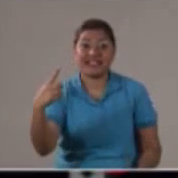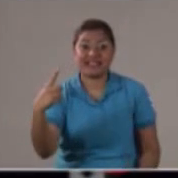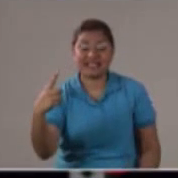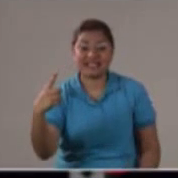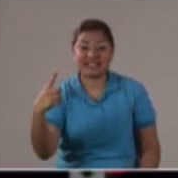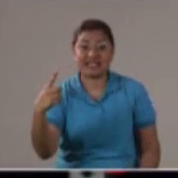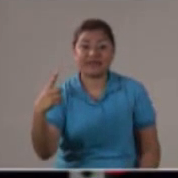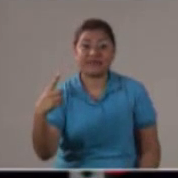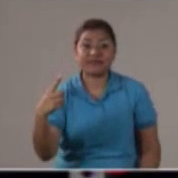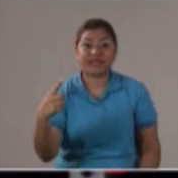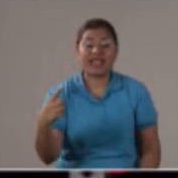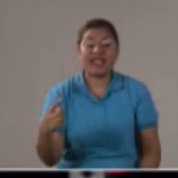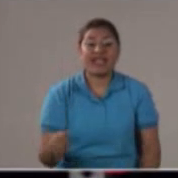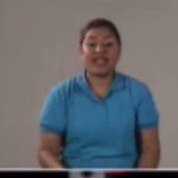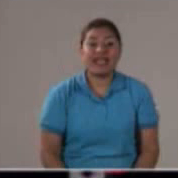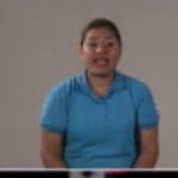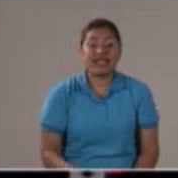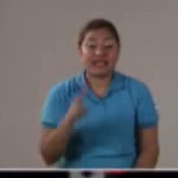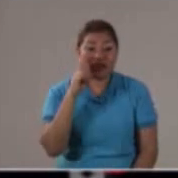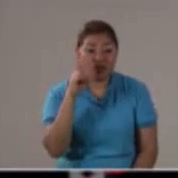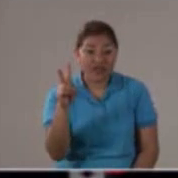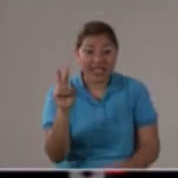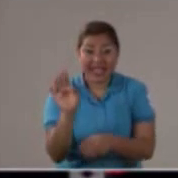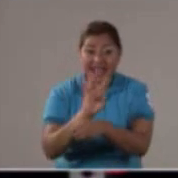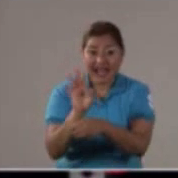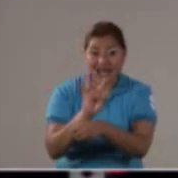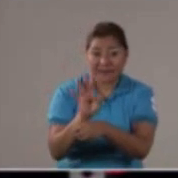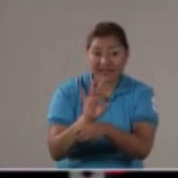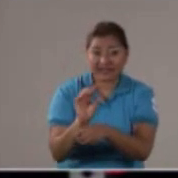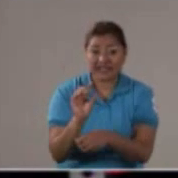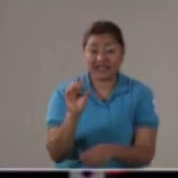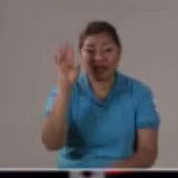no sé si lo logra ver usted ahí.